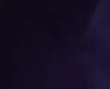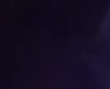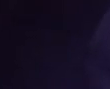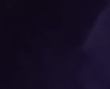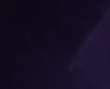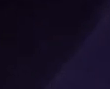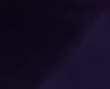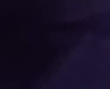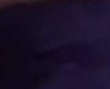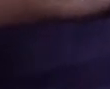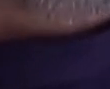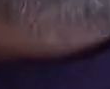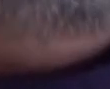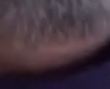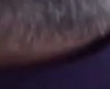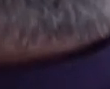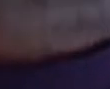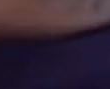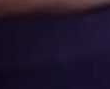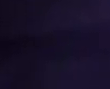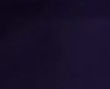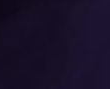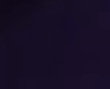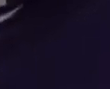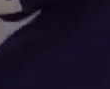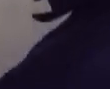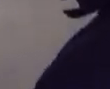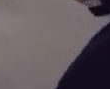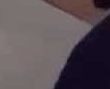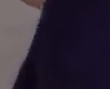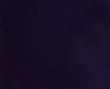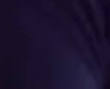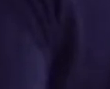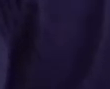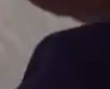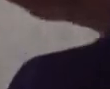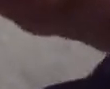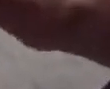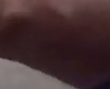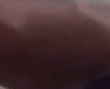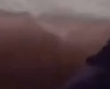familia y se recupere la institucionalidad.